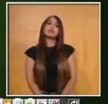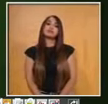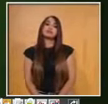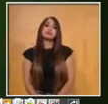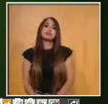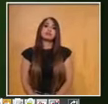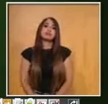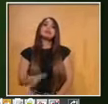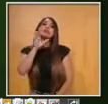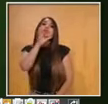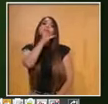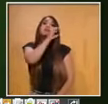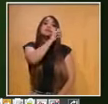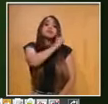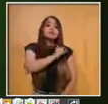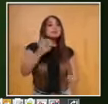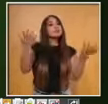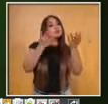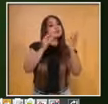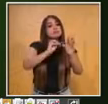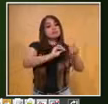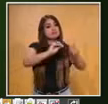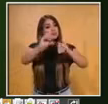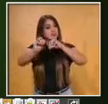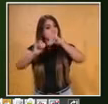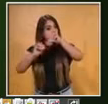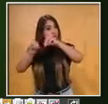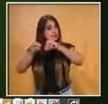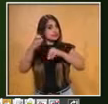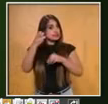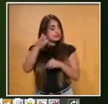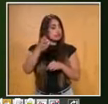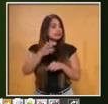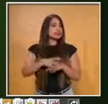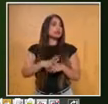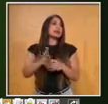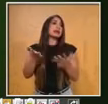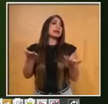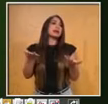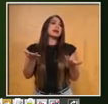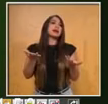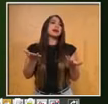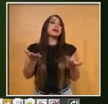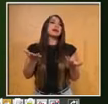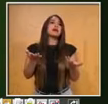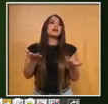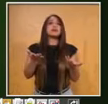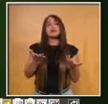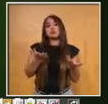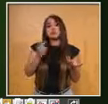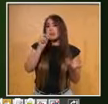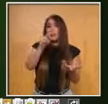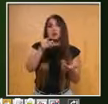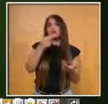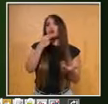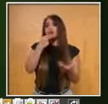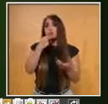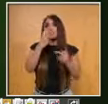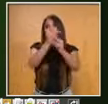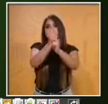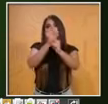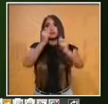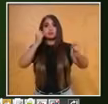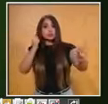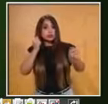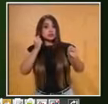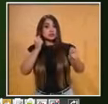El calor genera movimiento. Y este movimiento se vio reflejado en los medios de transporte. La